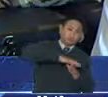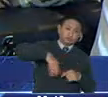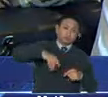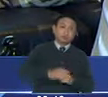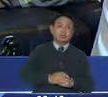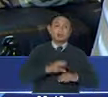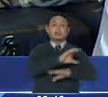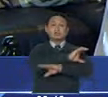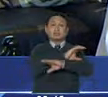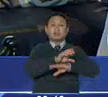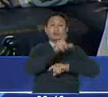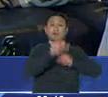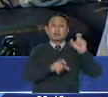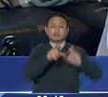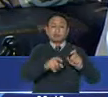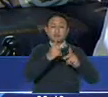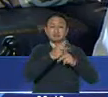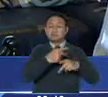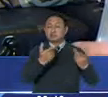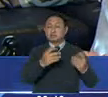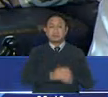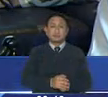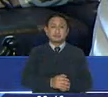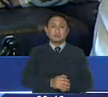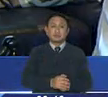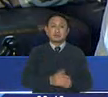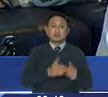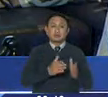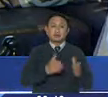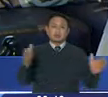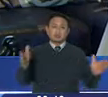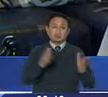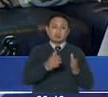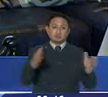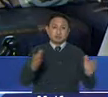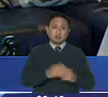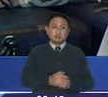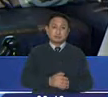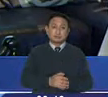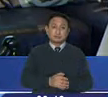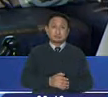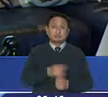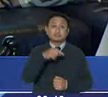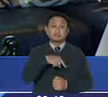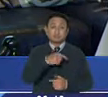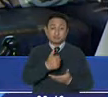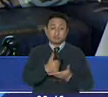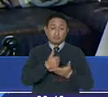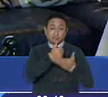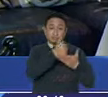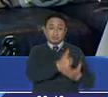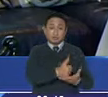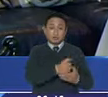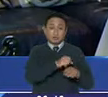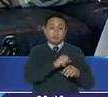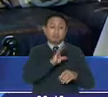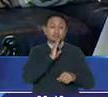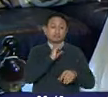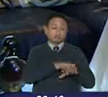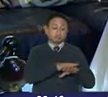pequeños productores que pueden tener de media hectárea a 10 hectáreas. Les va a poder dar riego,